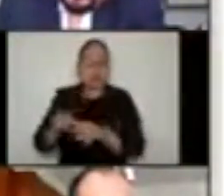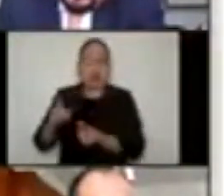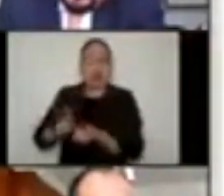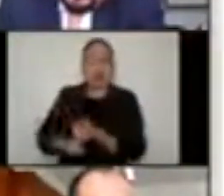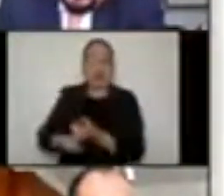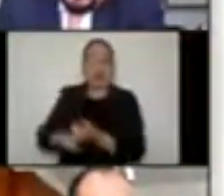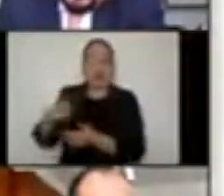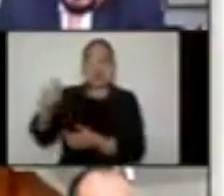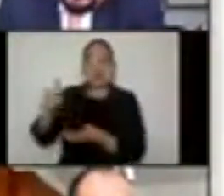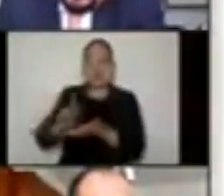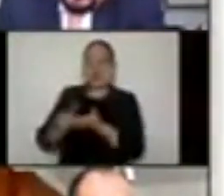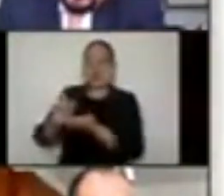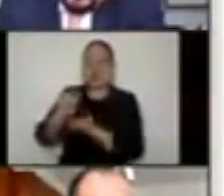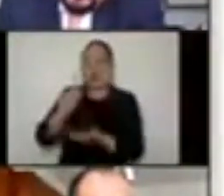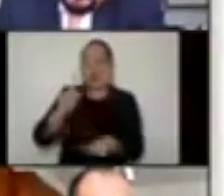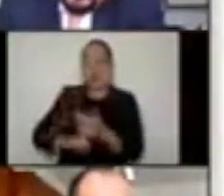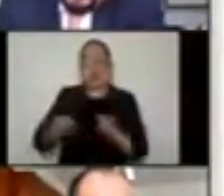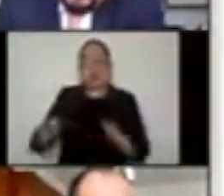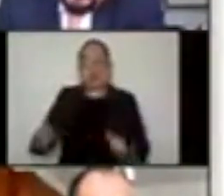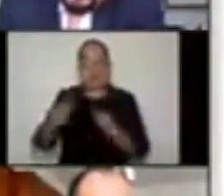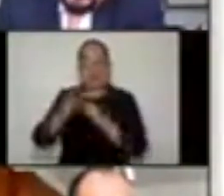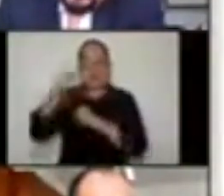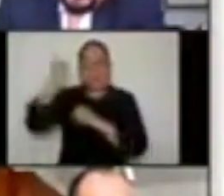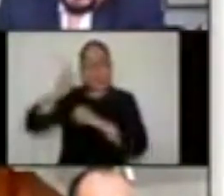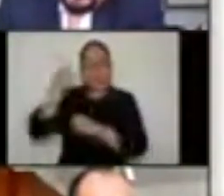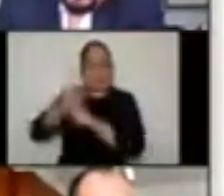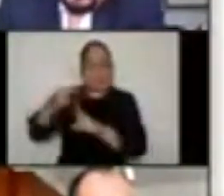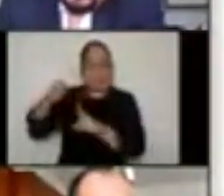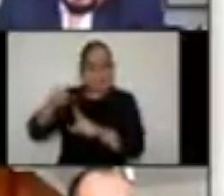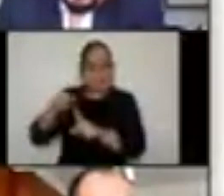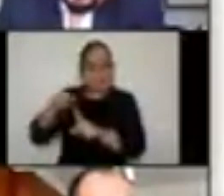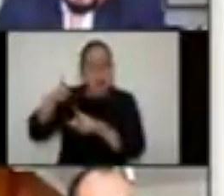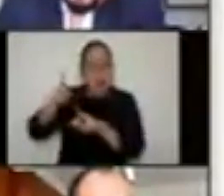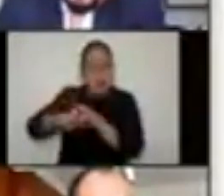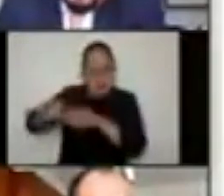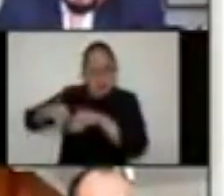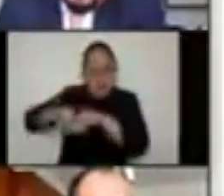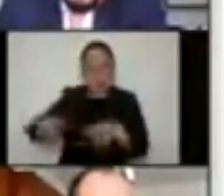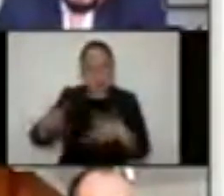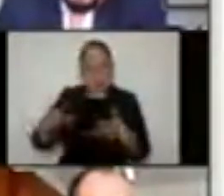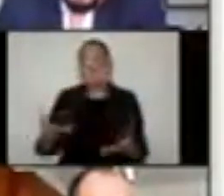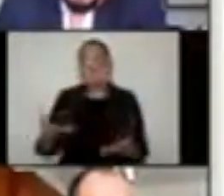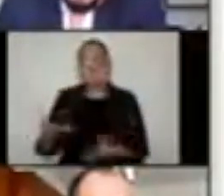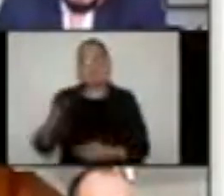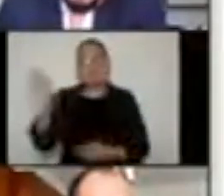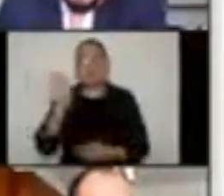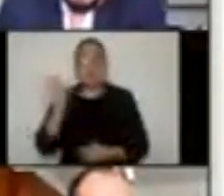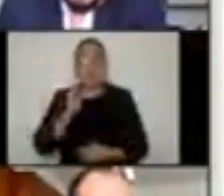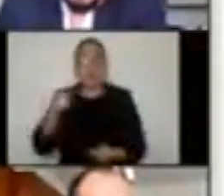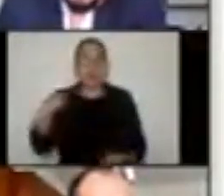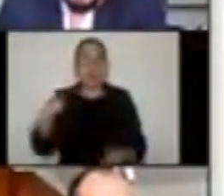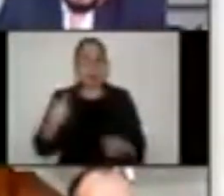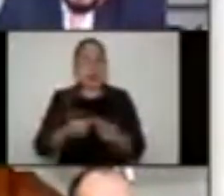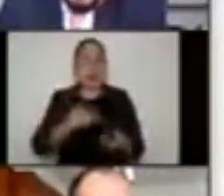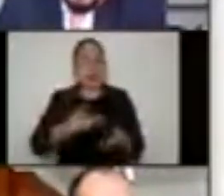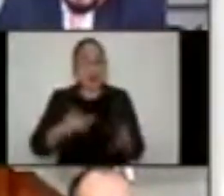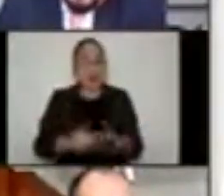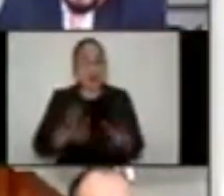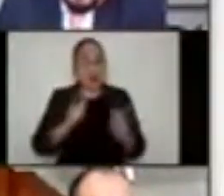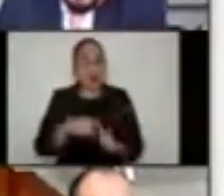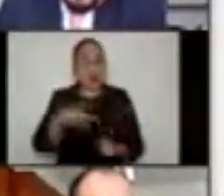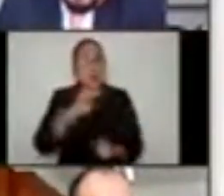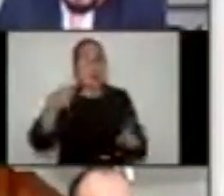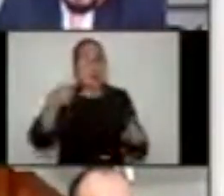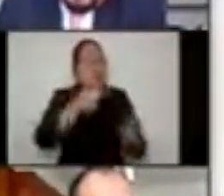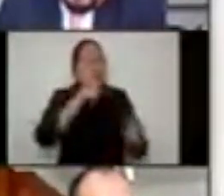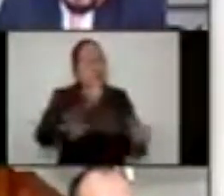de la institución que dirige, seguramente no estaríamos llegando a esta conclusión, pero lo está haciendo en un espacio que, insisto,